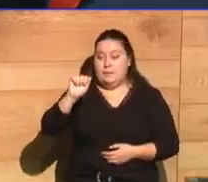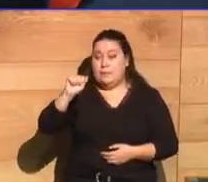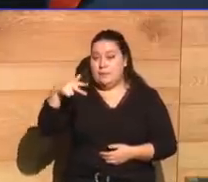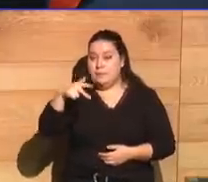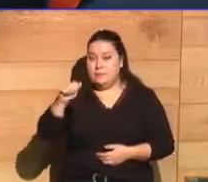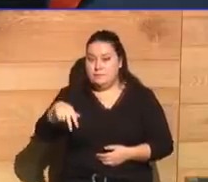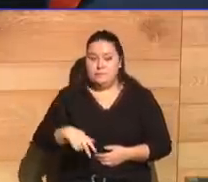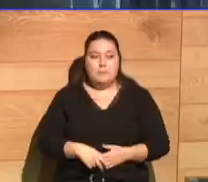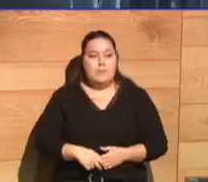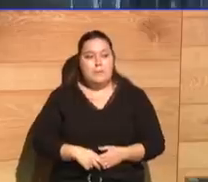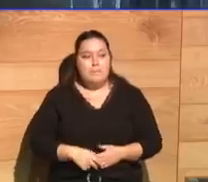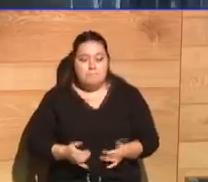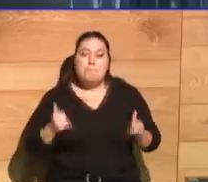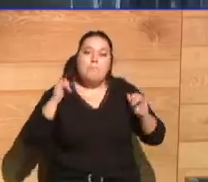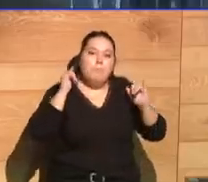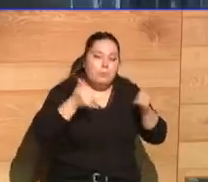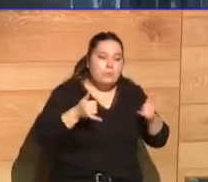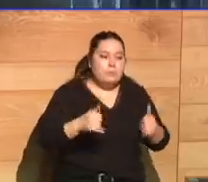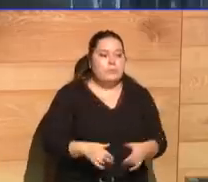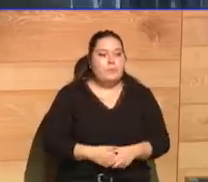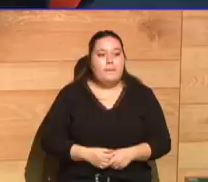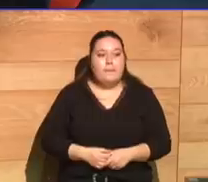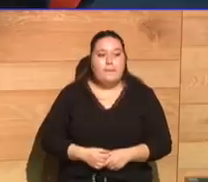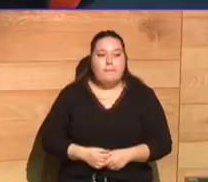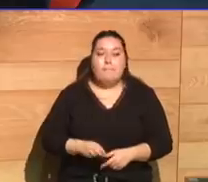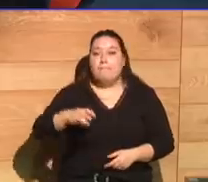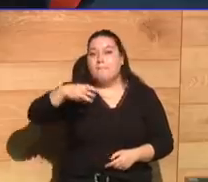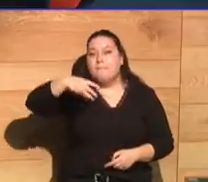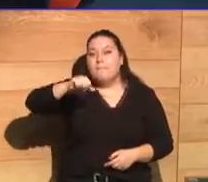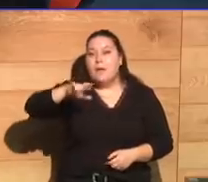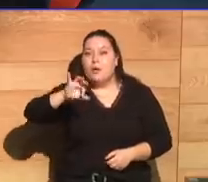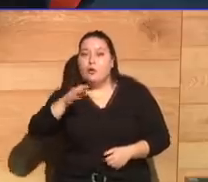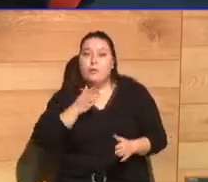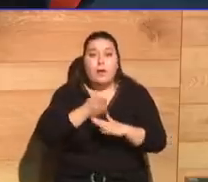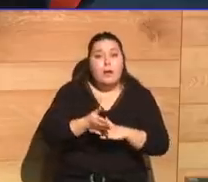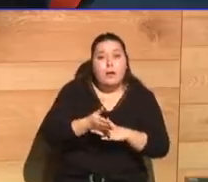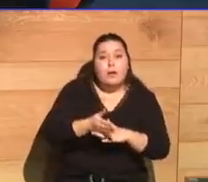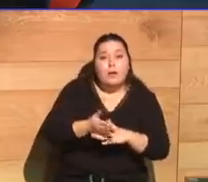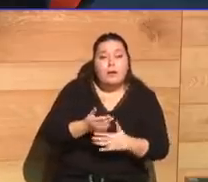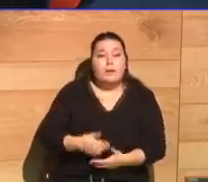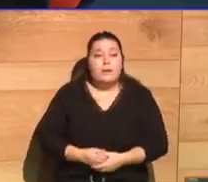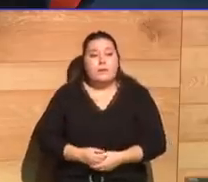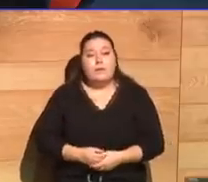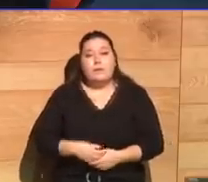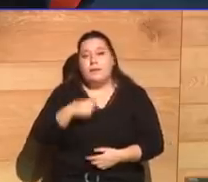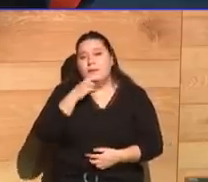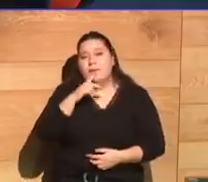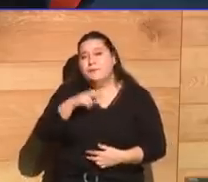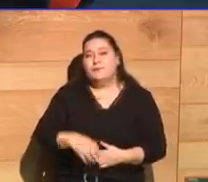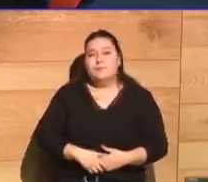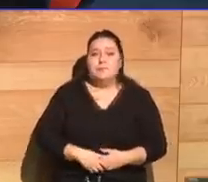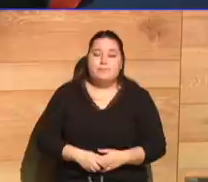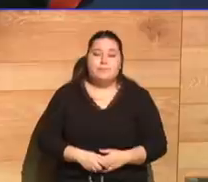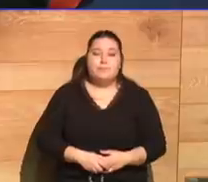Y entonces se presentan en casa de Marlon Brando. Perdona, Juan, ¿va Mario Puzo? ¡Ay, not Marlon Brando House!